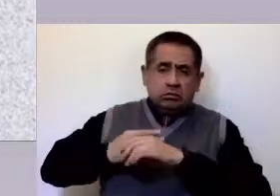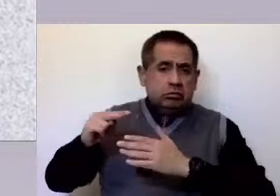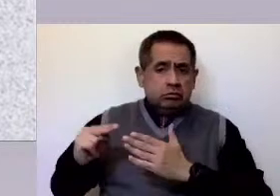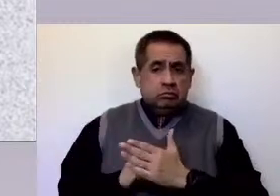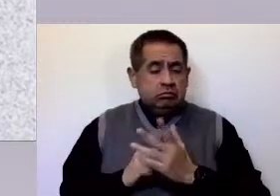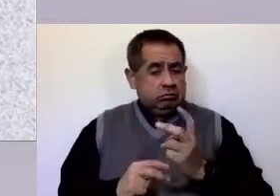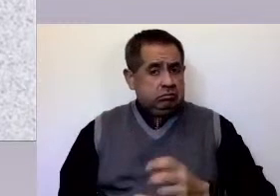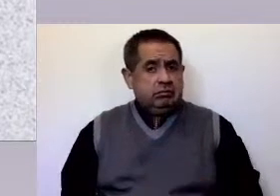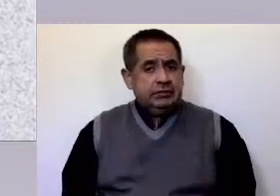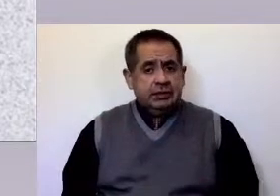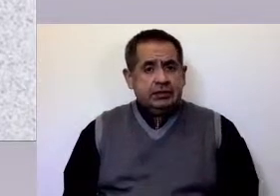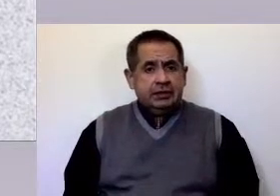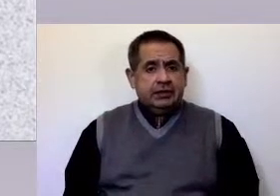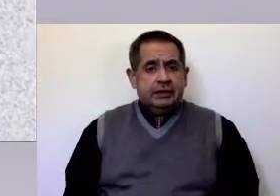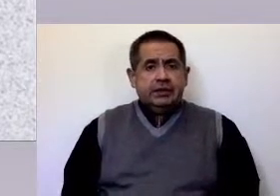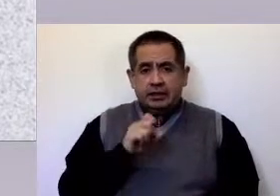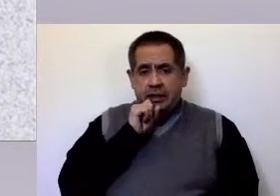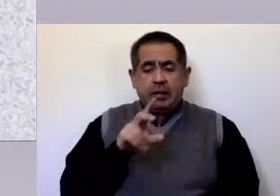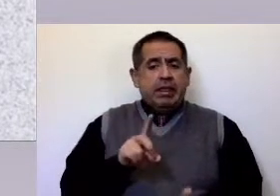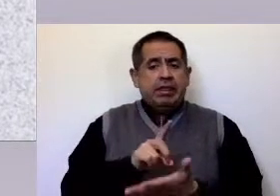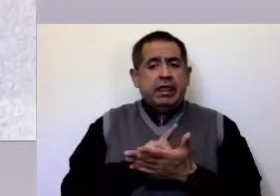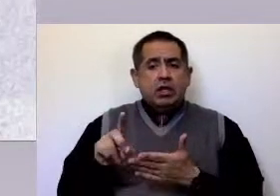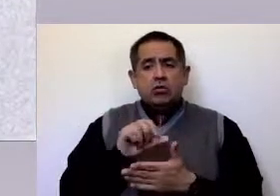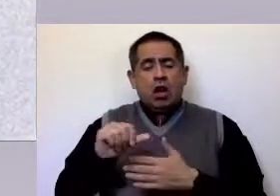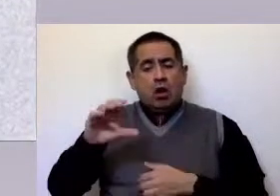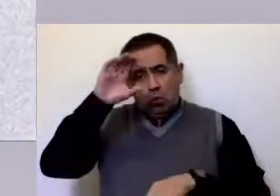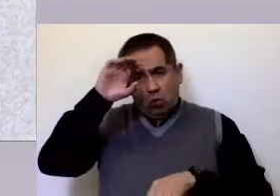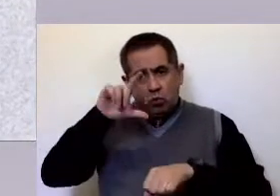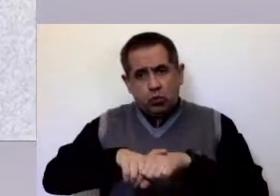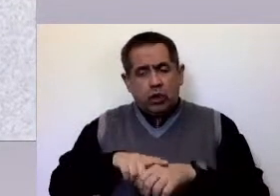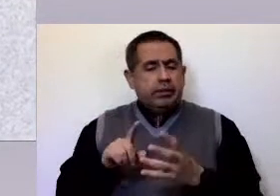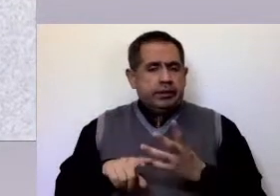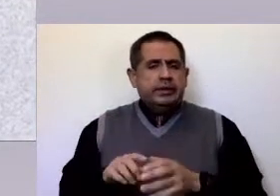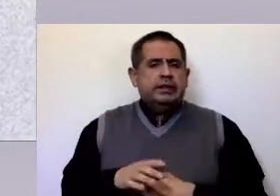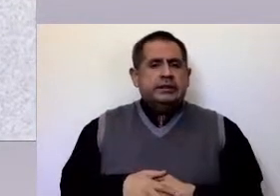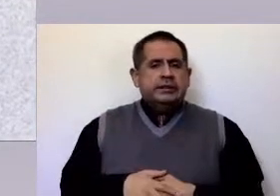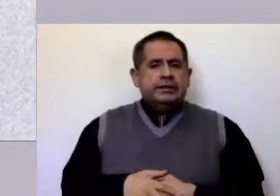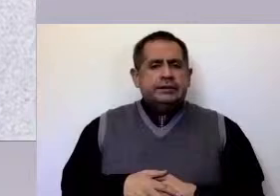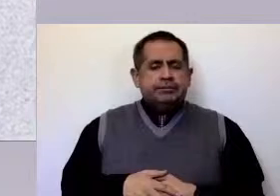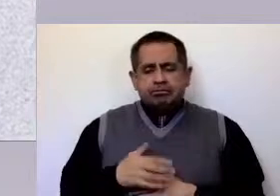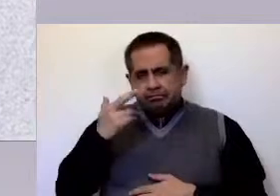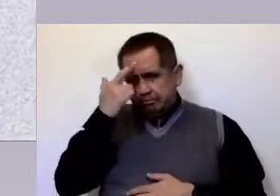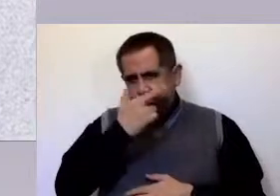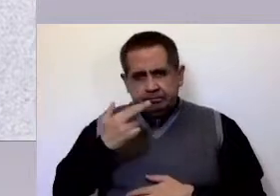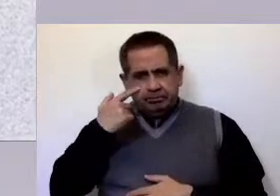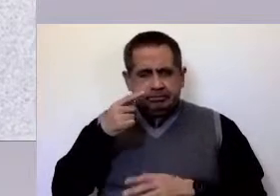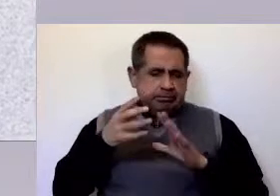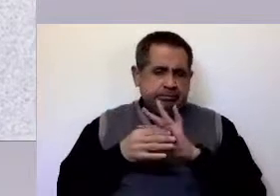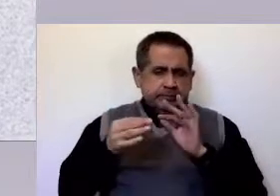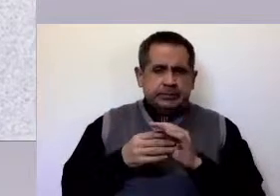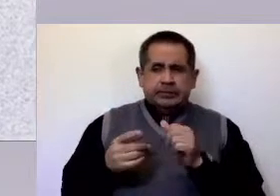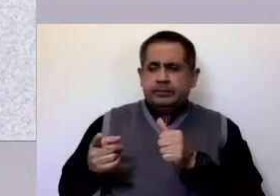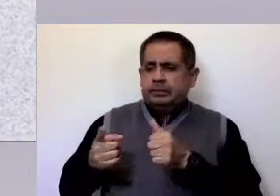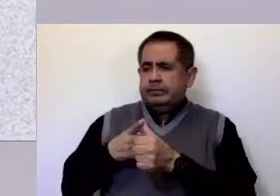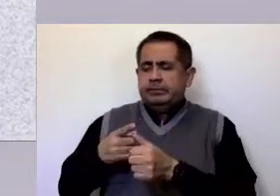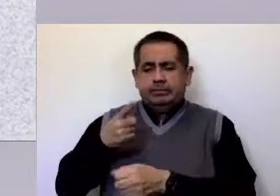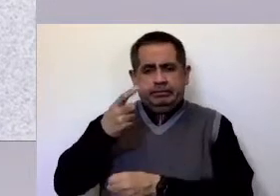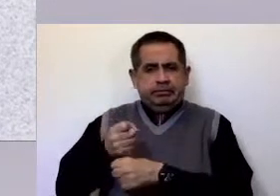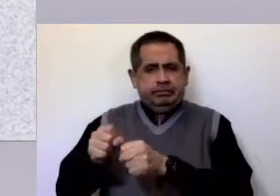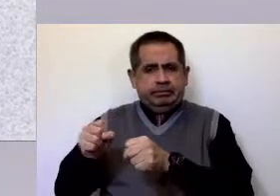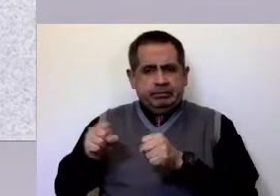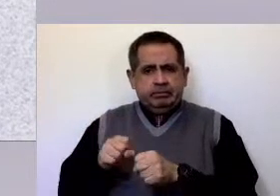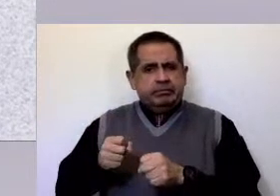el derecho a la cultura un diverso amparo en revisión de ocasión a que la primera sala se pronunciará en torno al derecho a la cultura